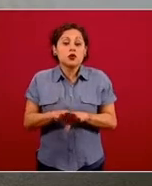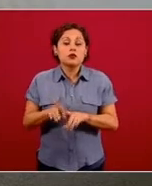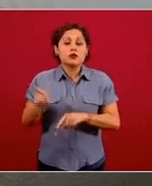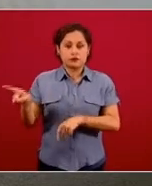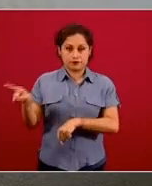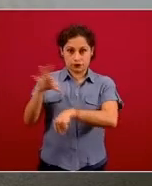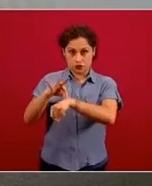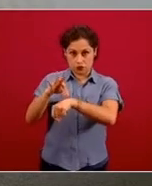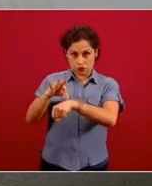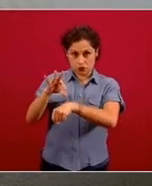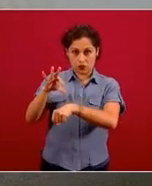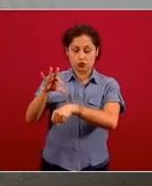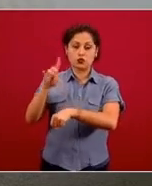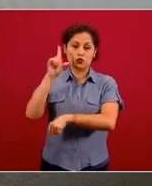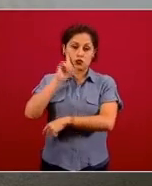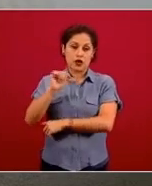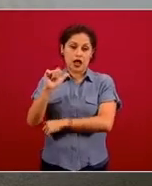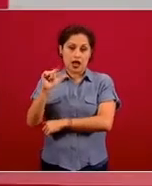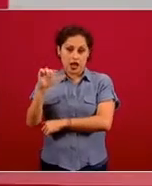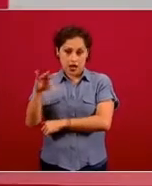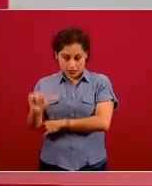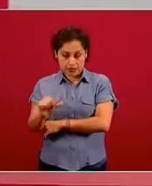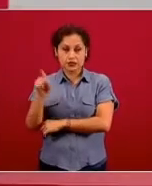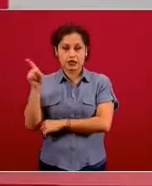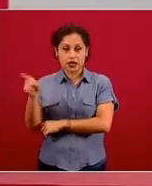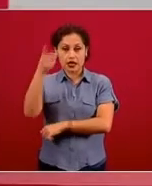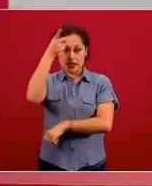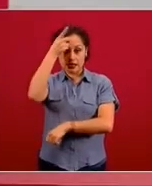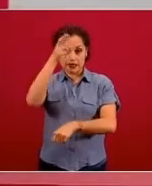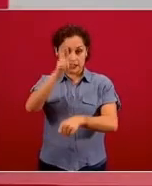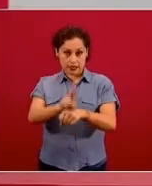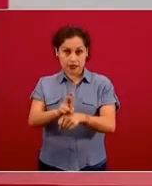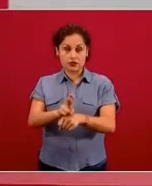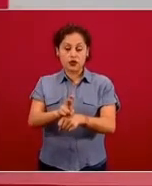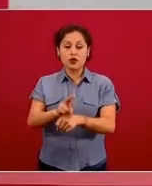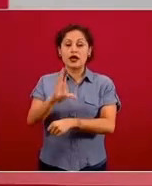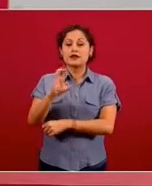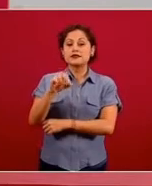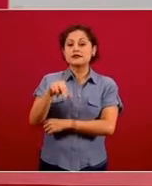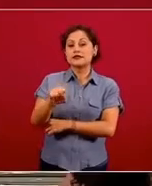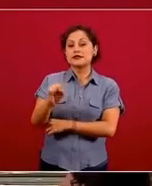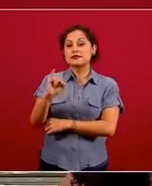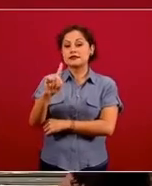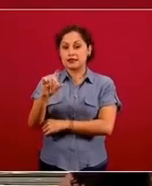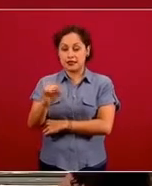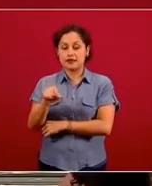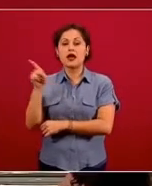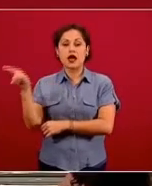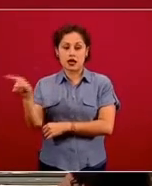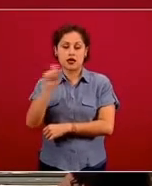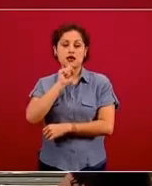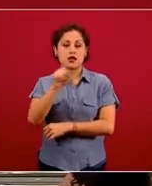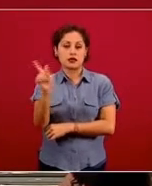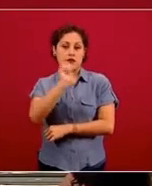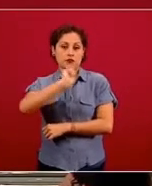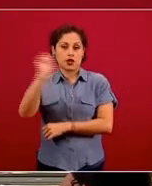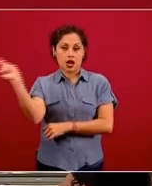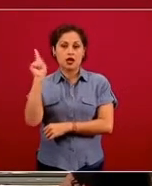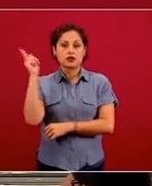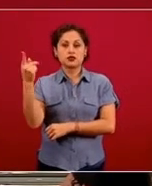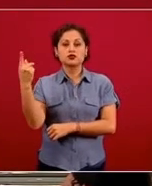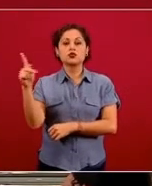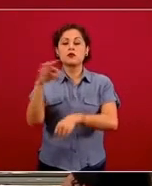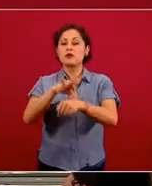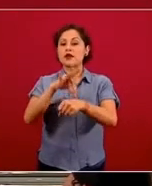de la Torre, situations every day. independientemente de que es la directora Dr. Alessa, del CENSIDA, es una independent especialista en of her enfermedades position as infecciosas, ella es director of médico the